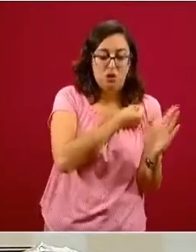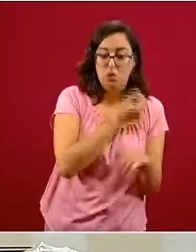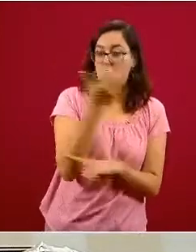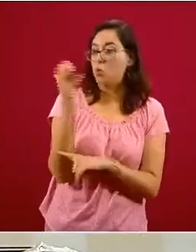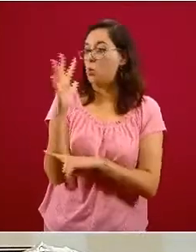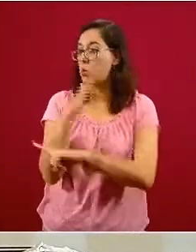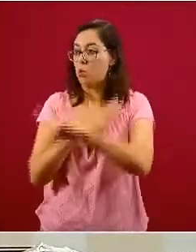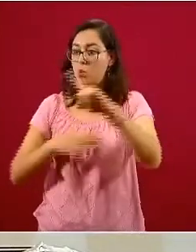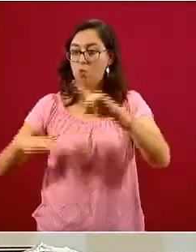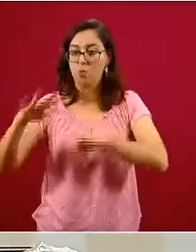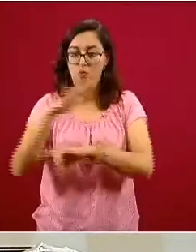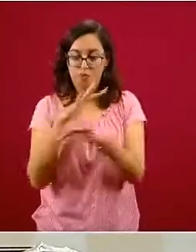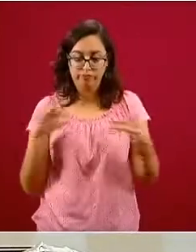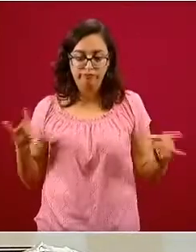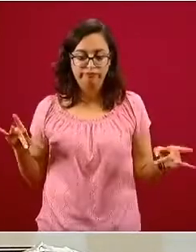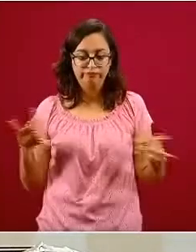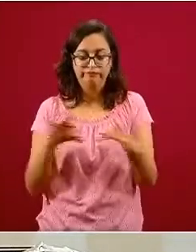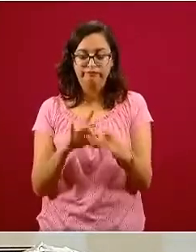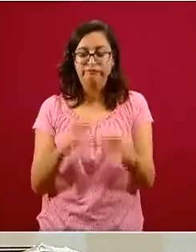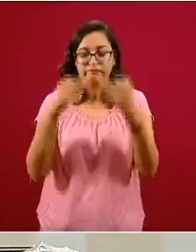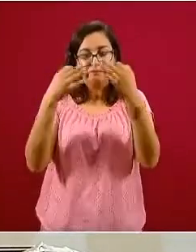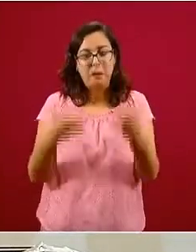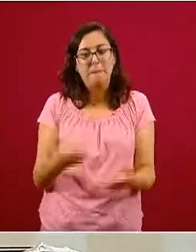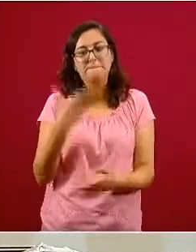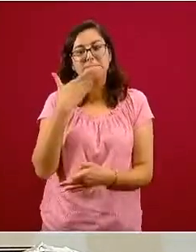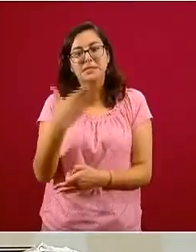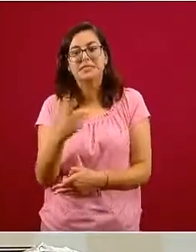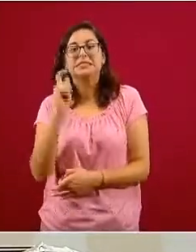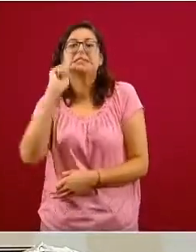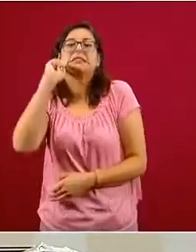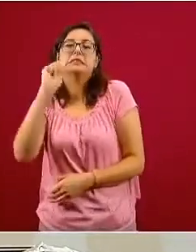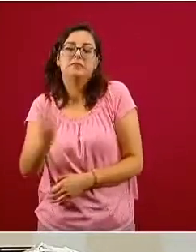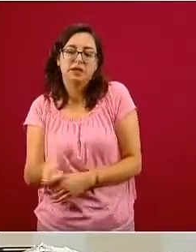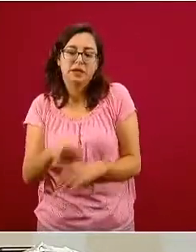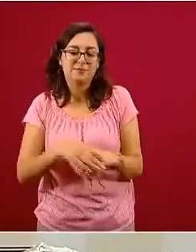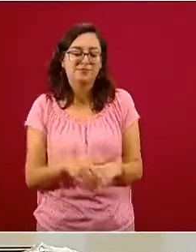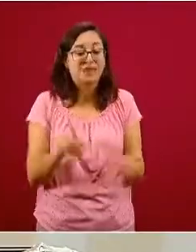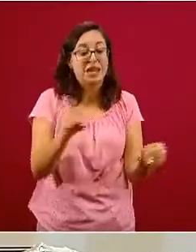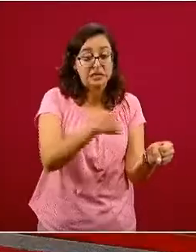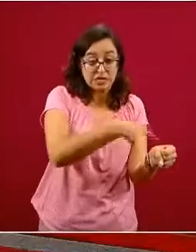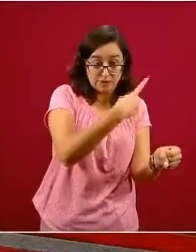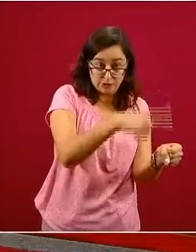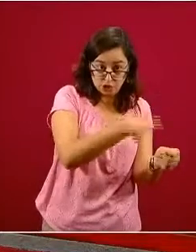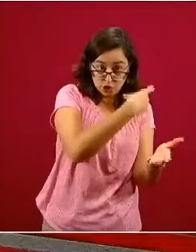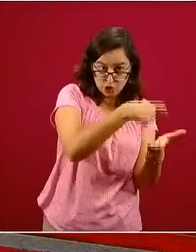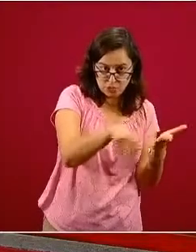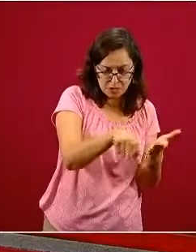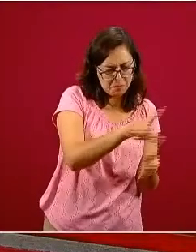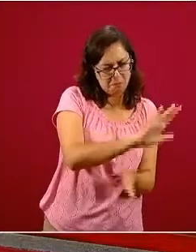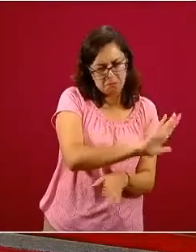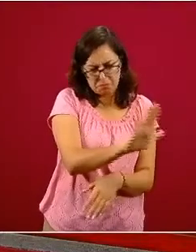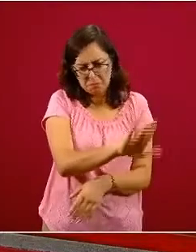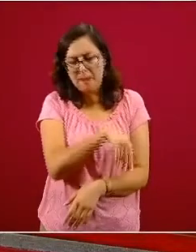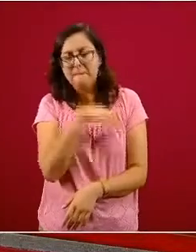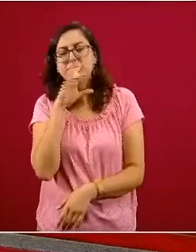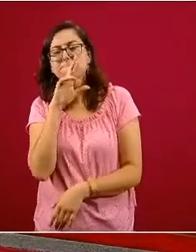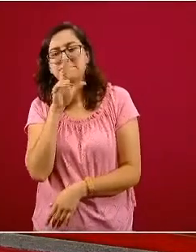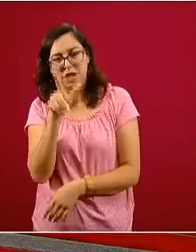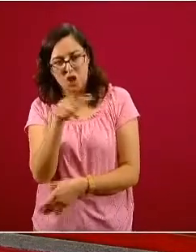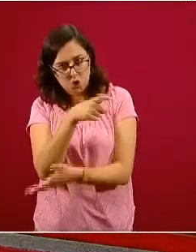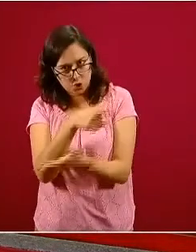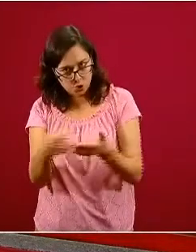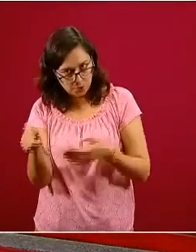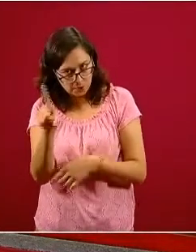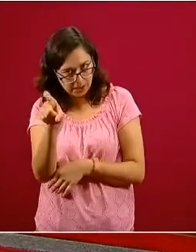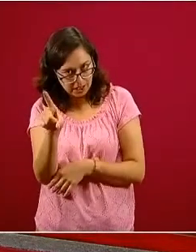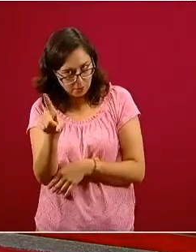de medio ambiente. En otras palabras, que en vez de comprar, por ejemplo, bebidas azucaradas, compren agua, en vez de